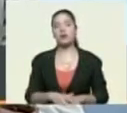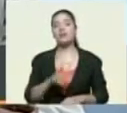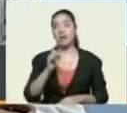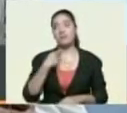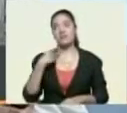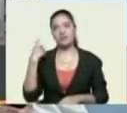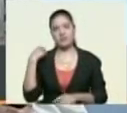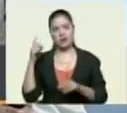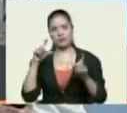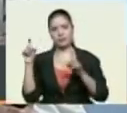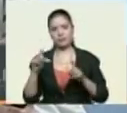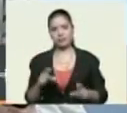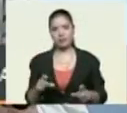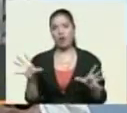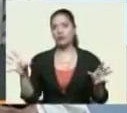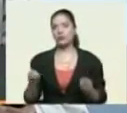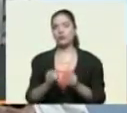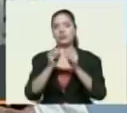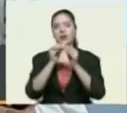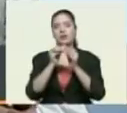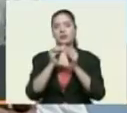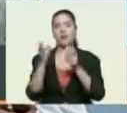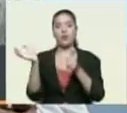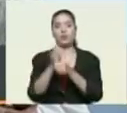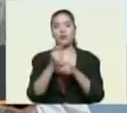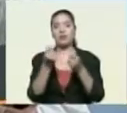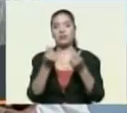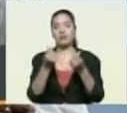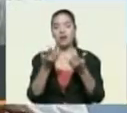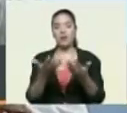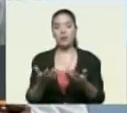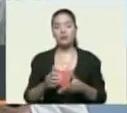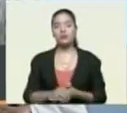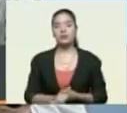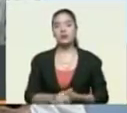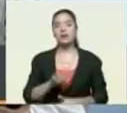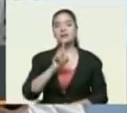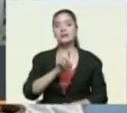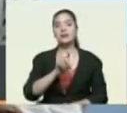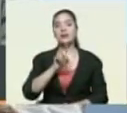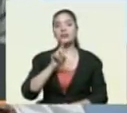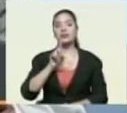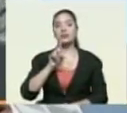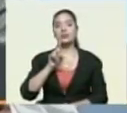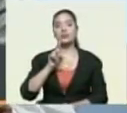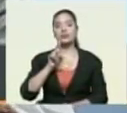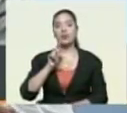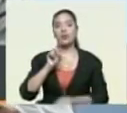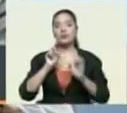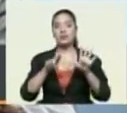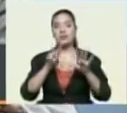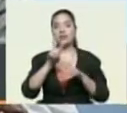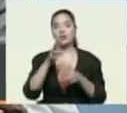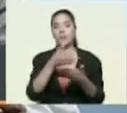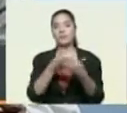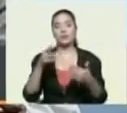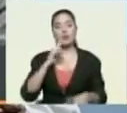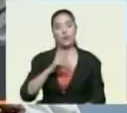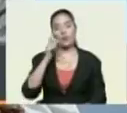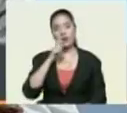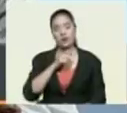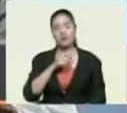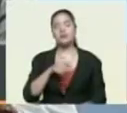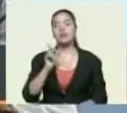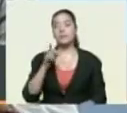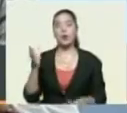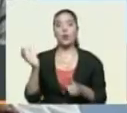cono monetario. El total de dinero incautado es de 162 millones de bolívares en efectivo. Se